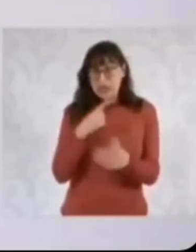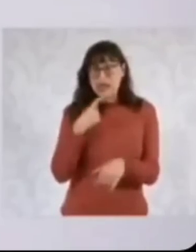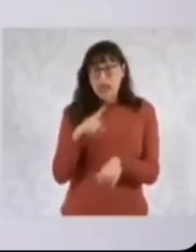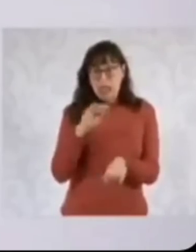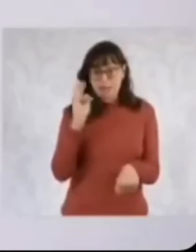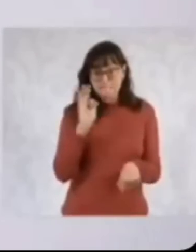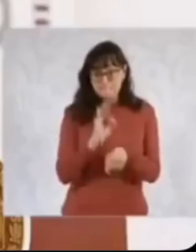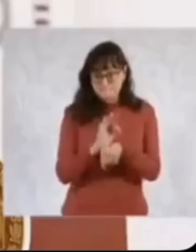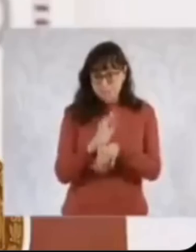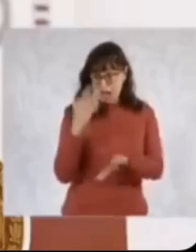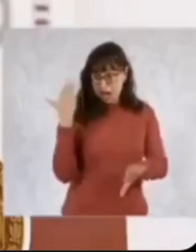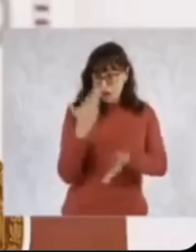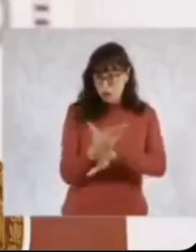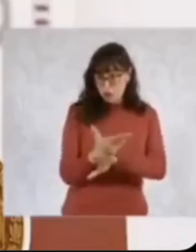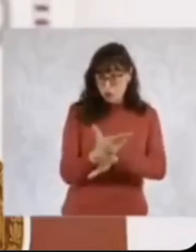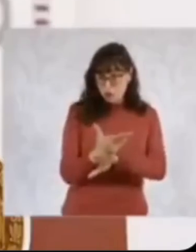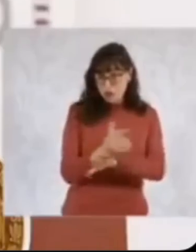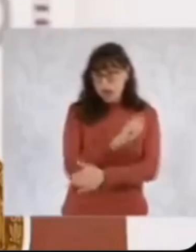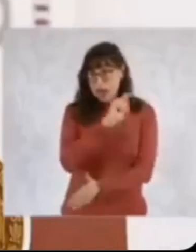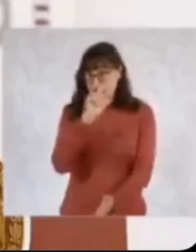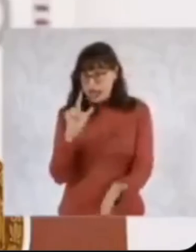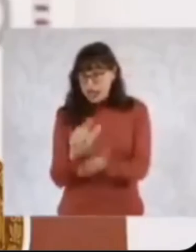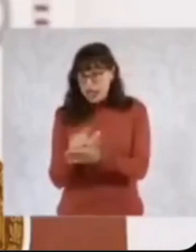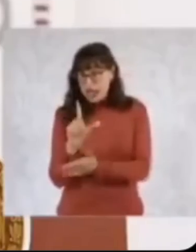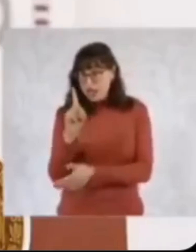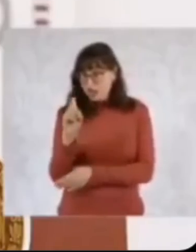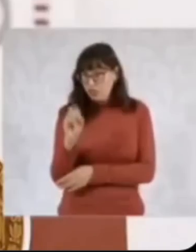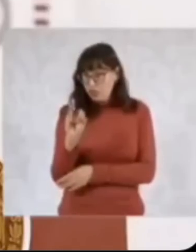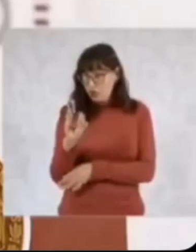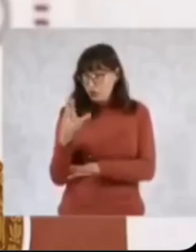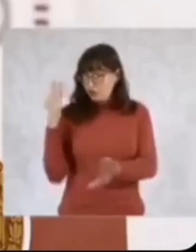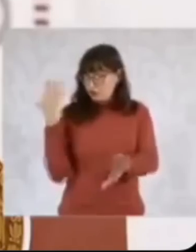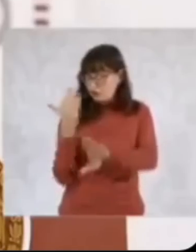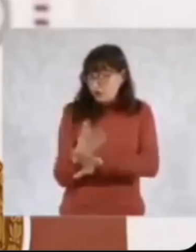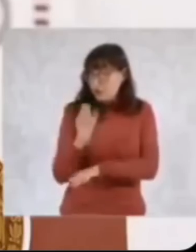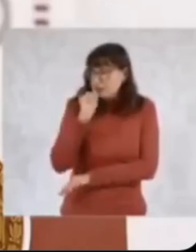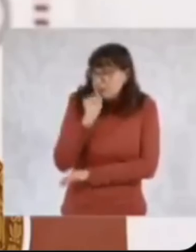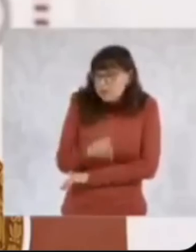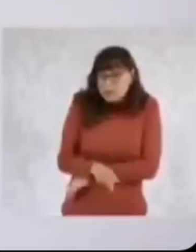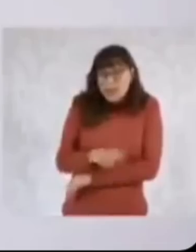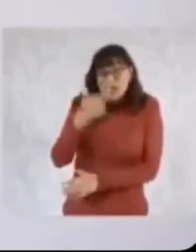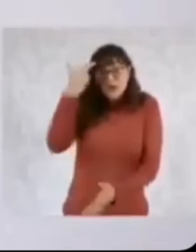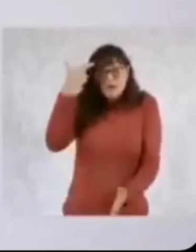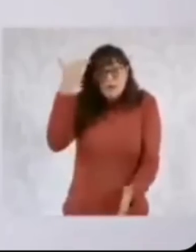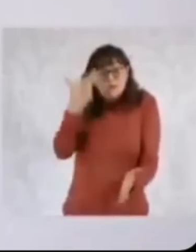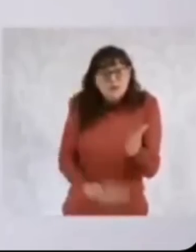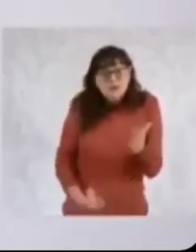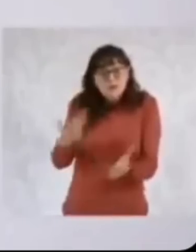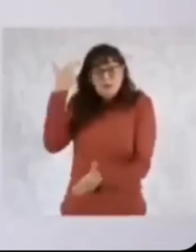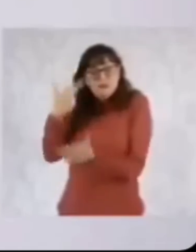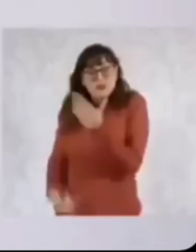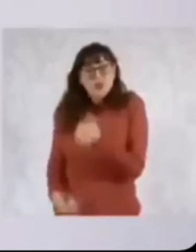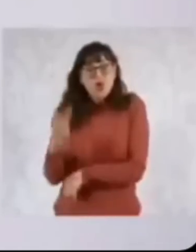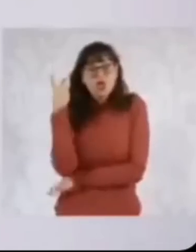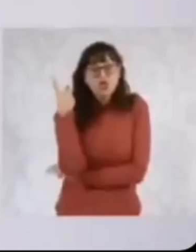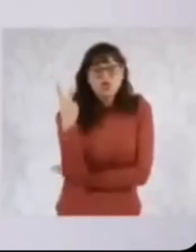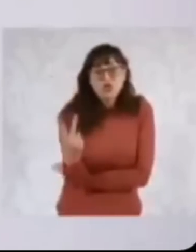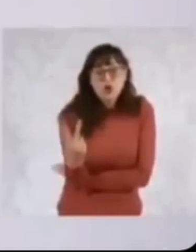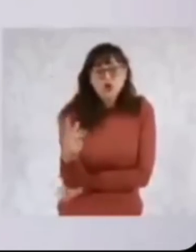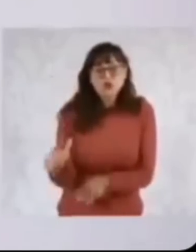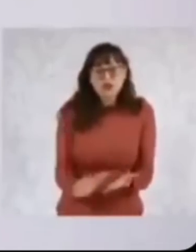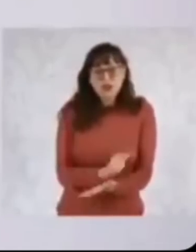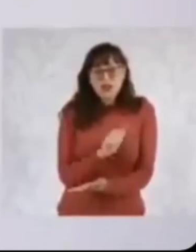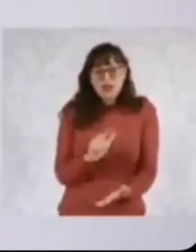la pena de muerte en la Constitución o la esclavitud. Vamos a escuchar qué le contesta